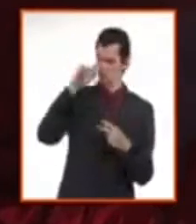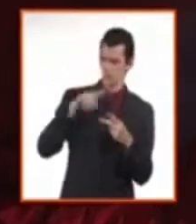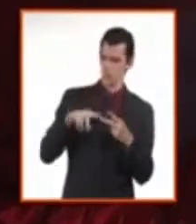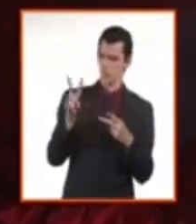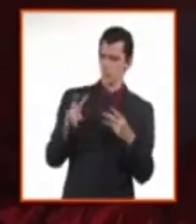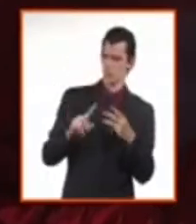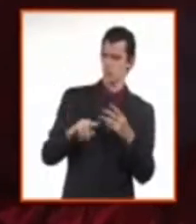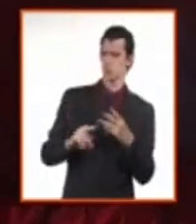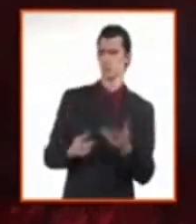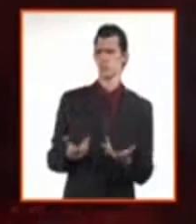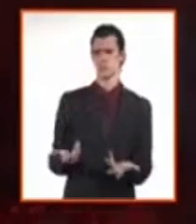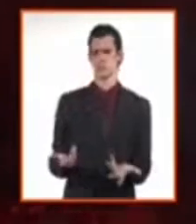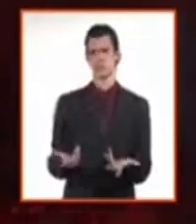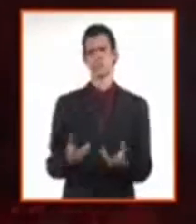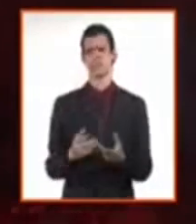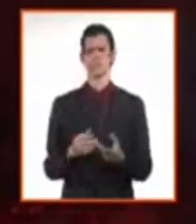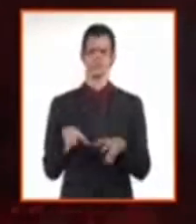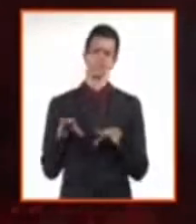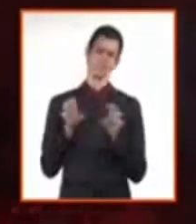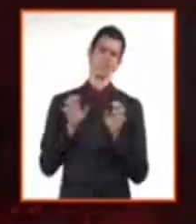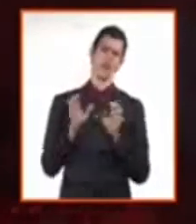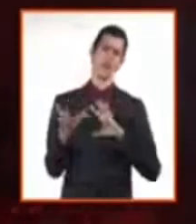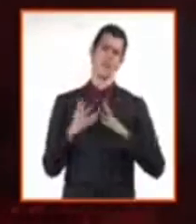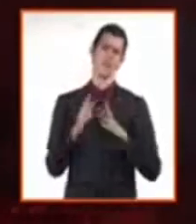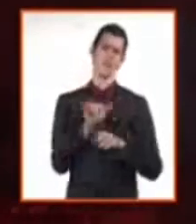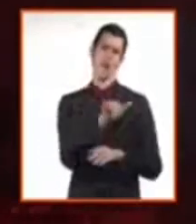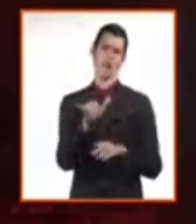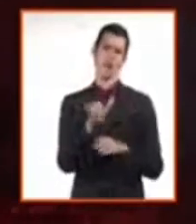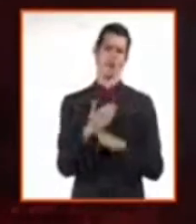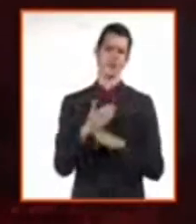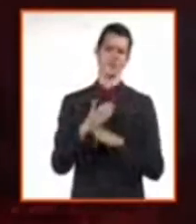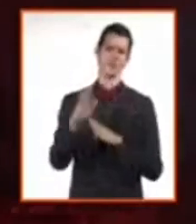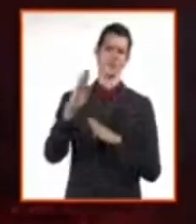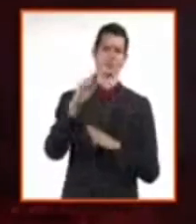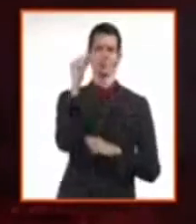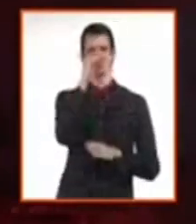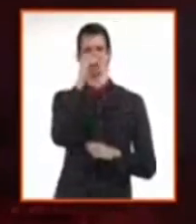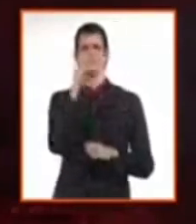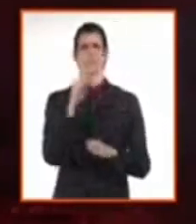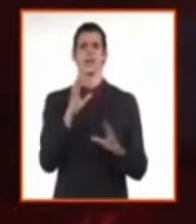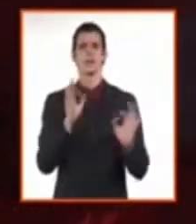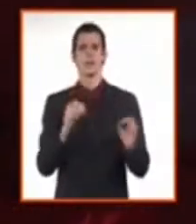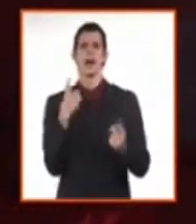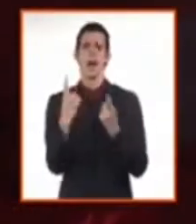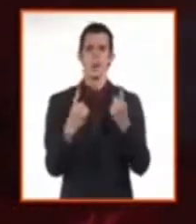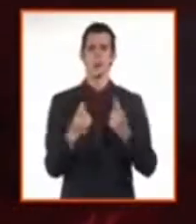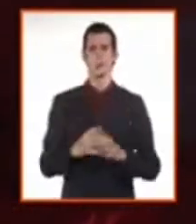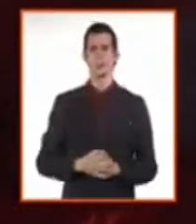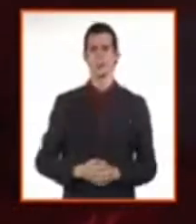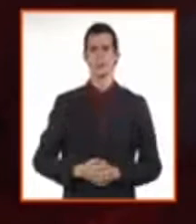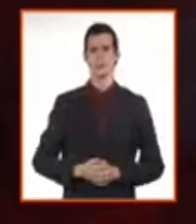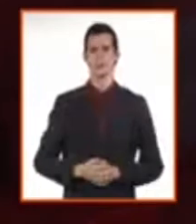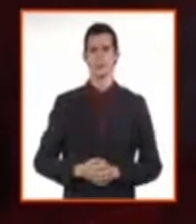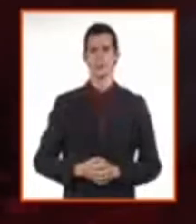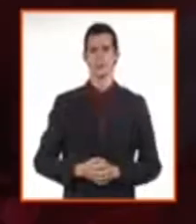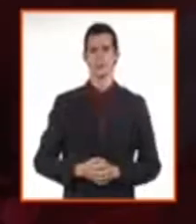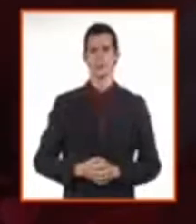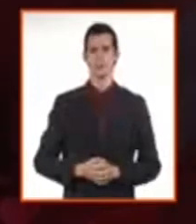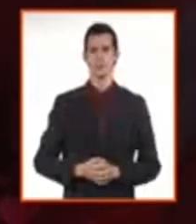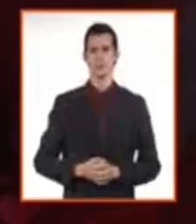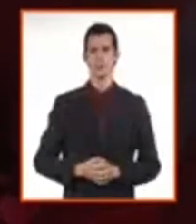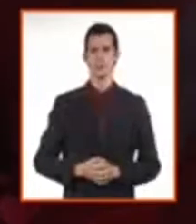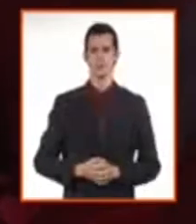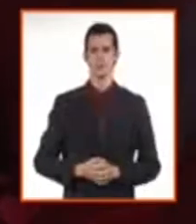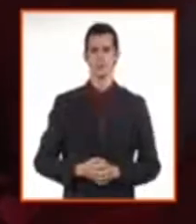a su deseo y semejanza y que hoy está cada vez más cuestionado por las naciones latinoamericanas al menos las naciones incluso más